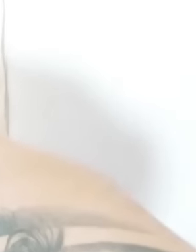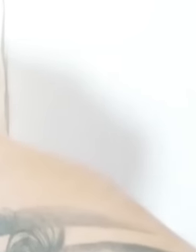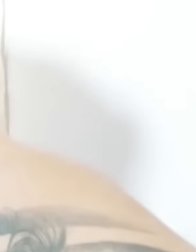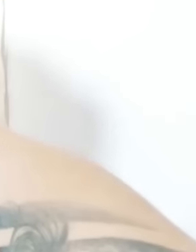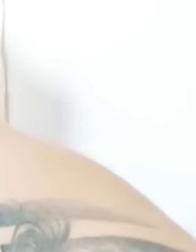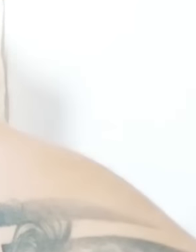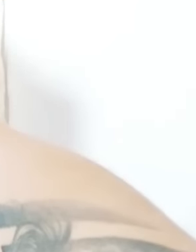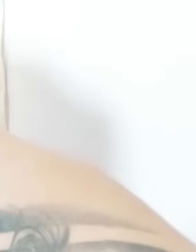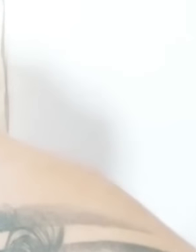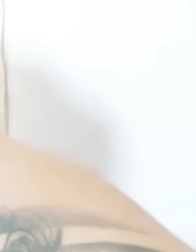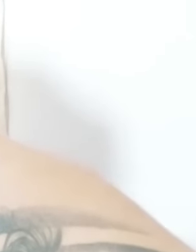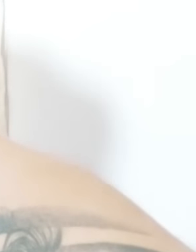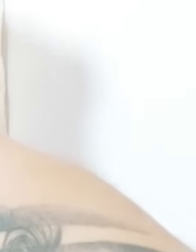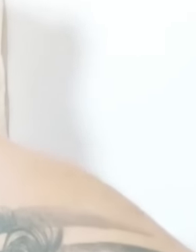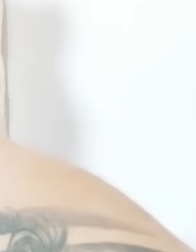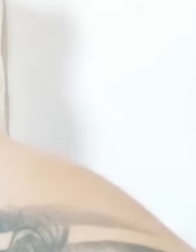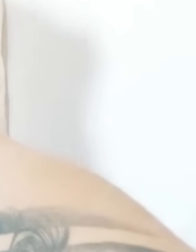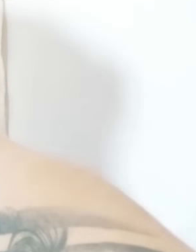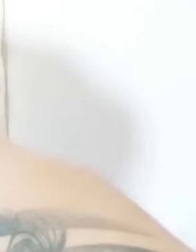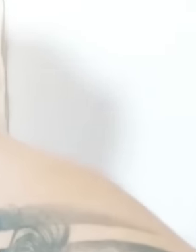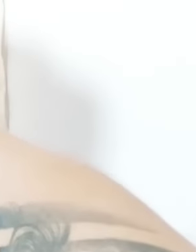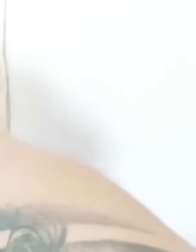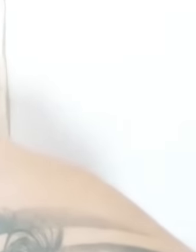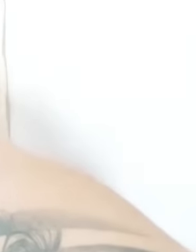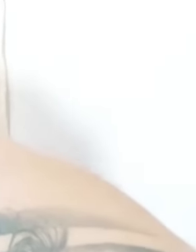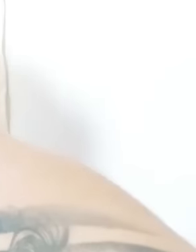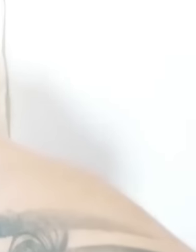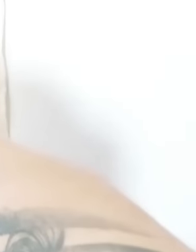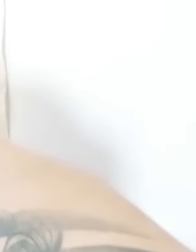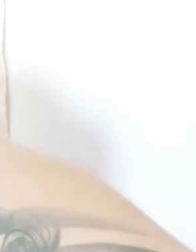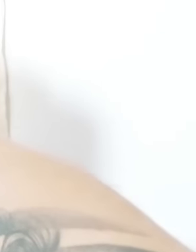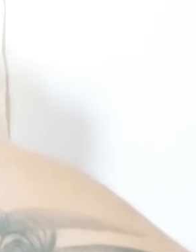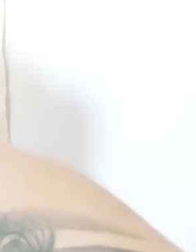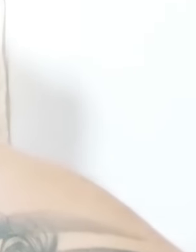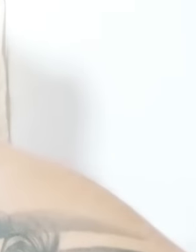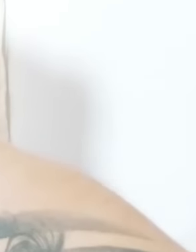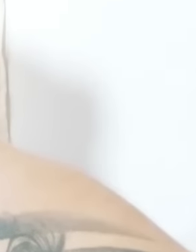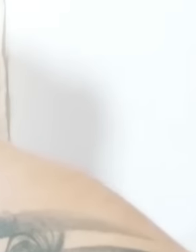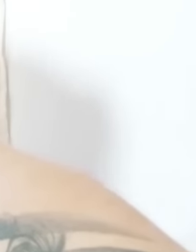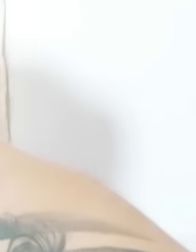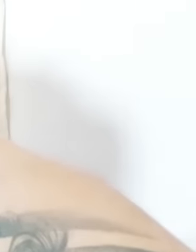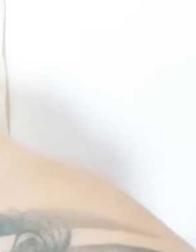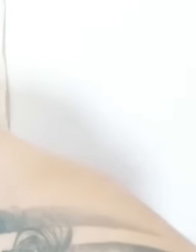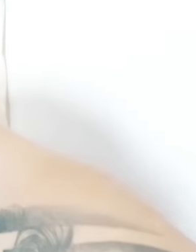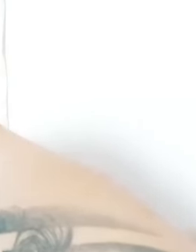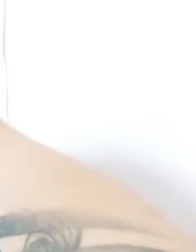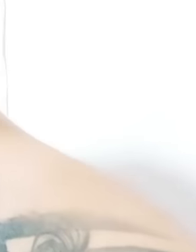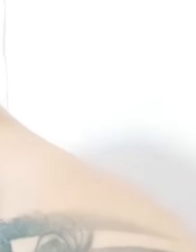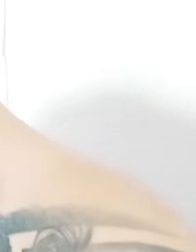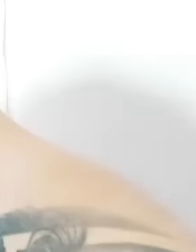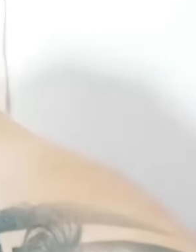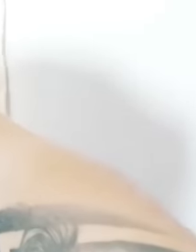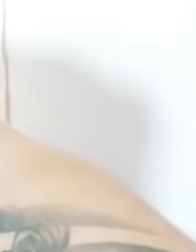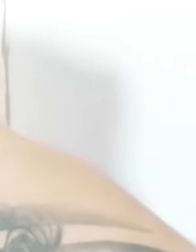afectaría obviamente a los grandes empresarios y también va a afectar al pueblo mexicano. Claudia